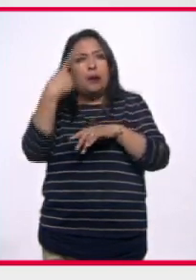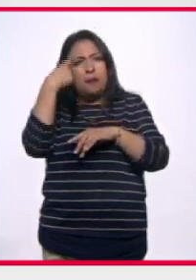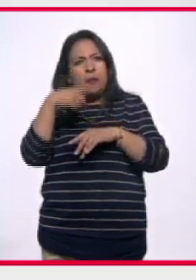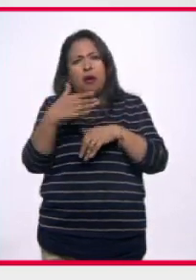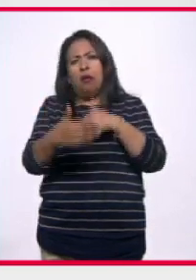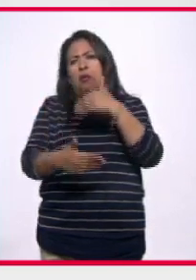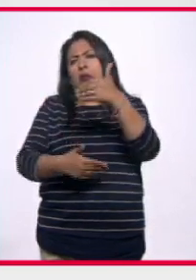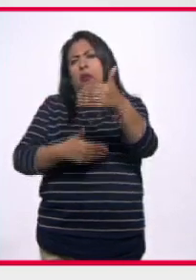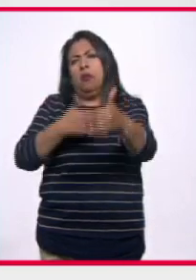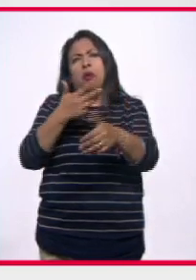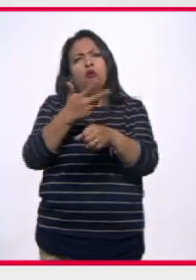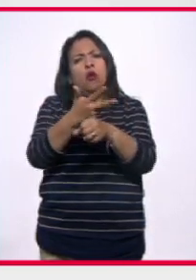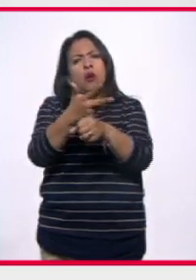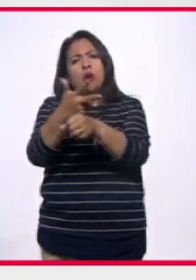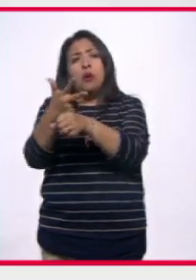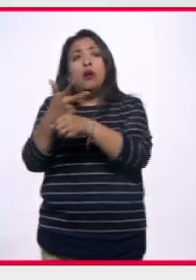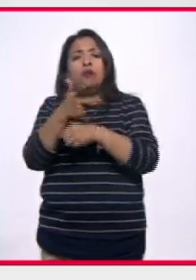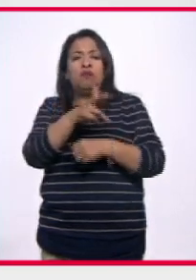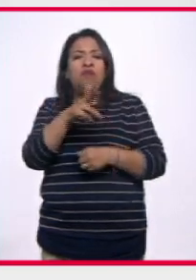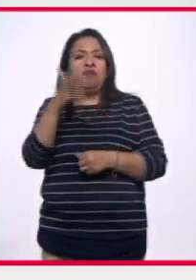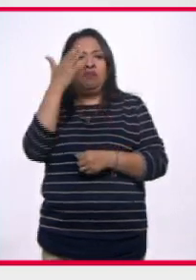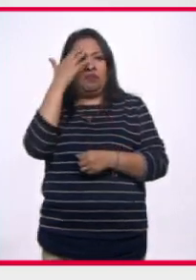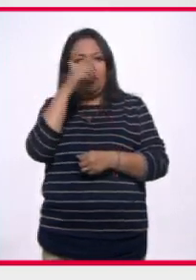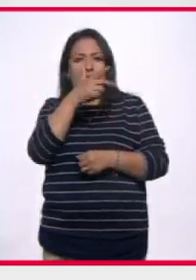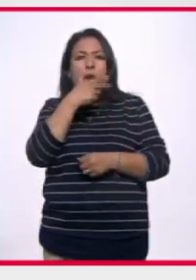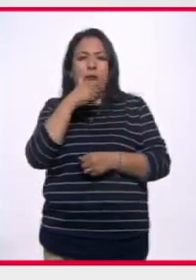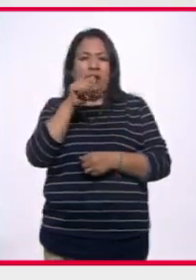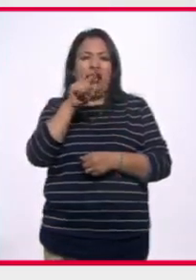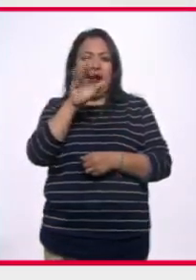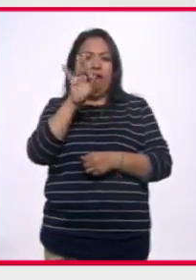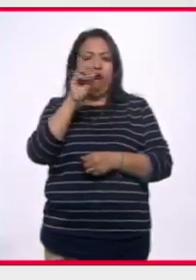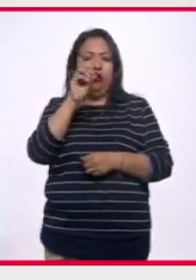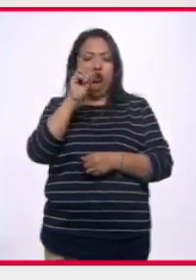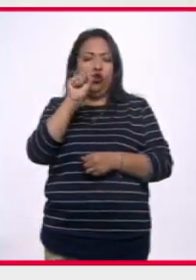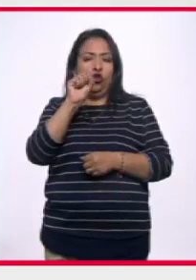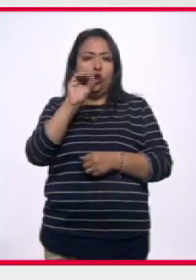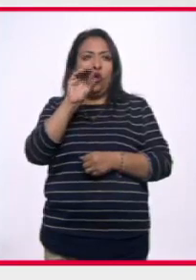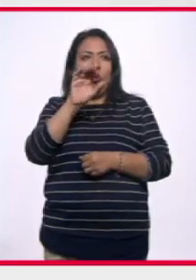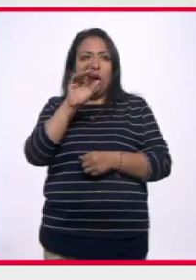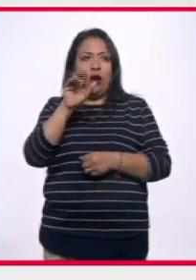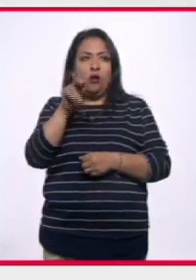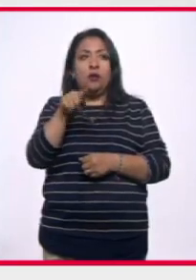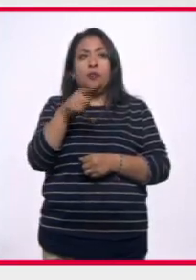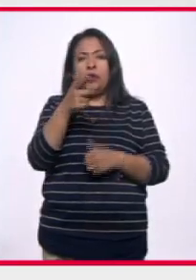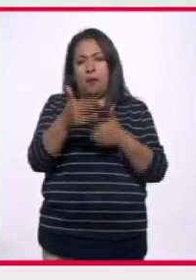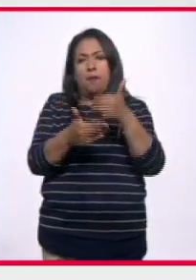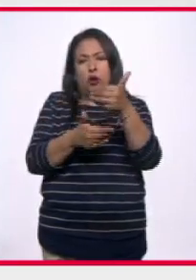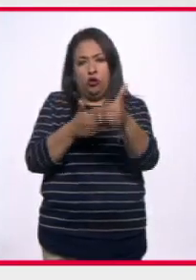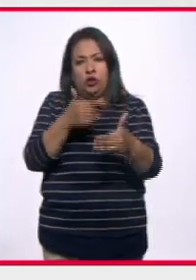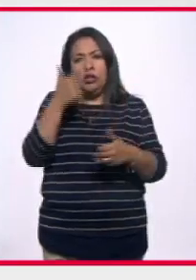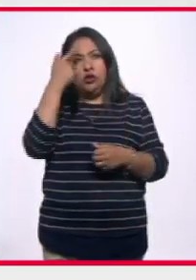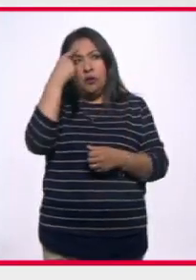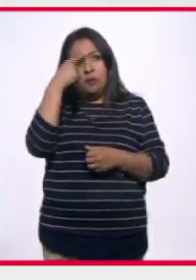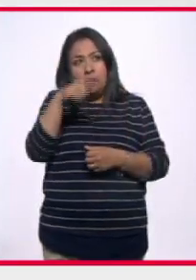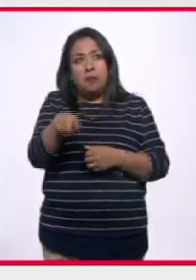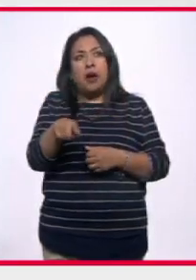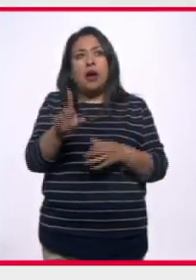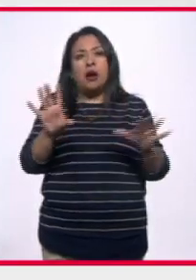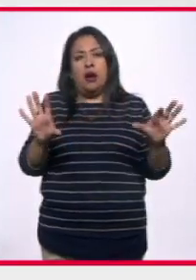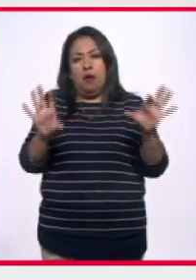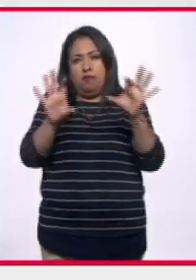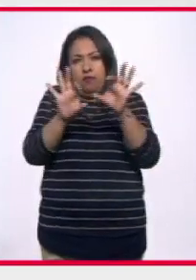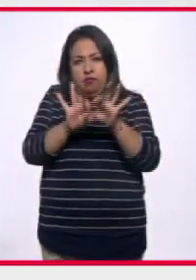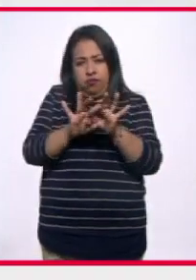que fluyera cada escena así lo reconoce el mismo alfonso cuarón lo que fue ese proceso para empatar